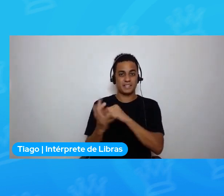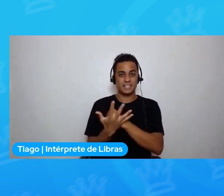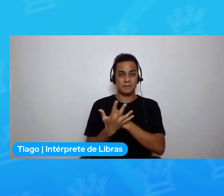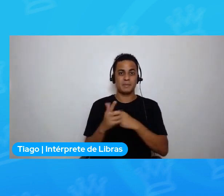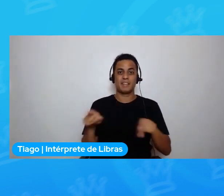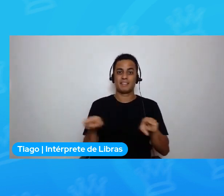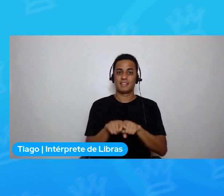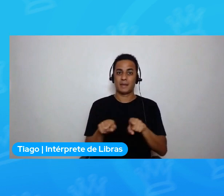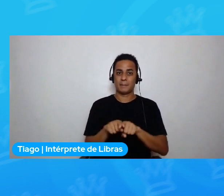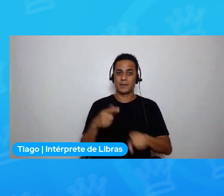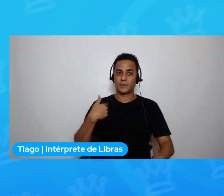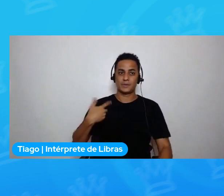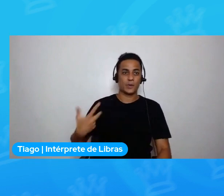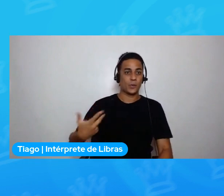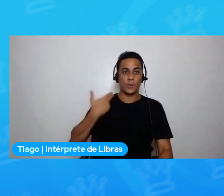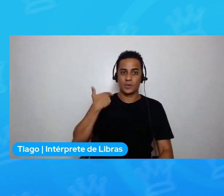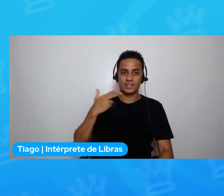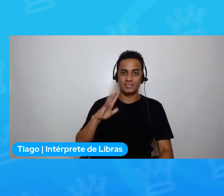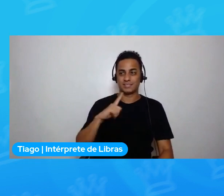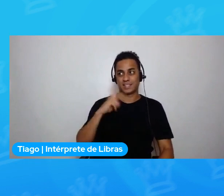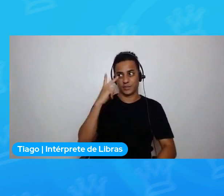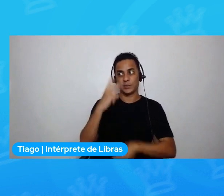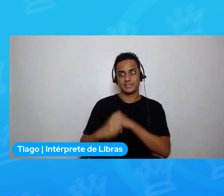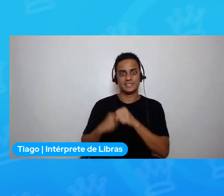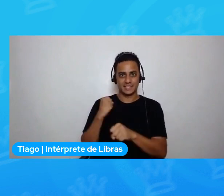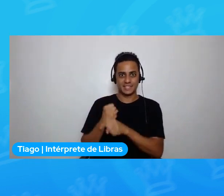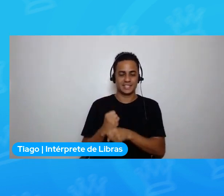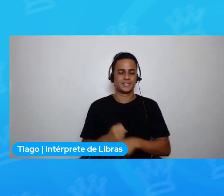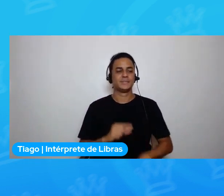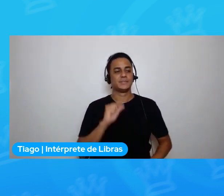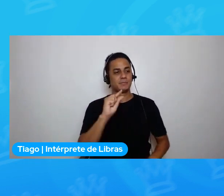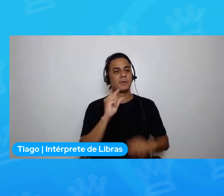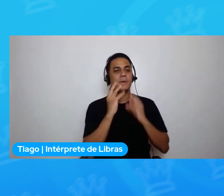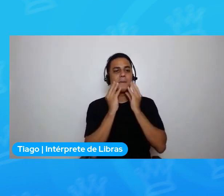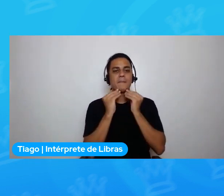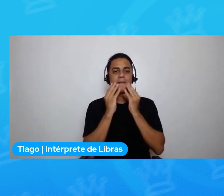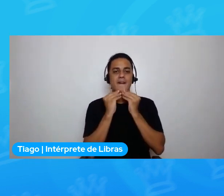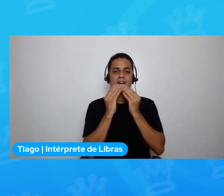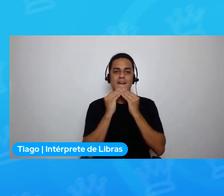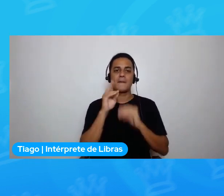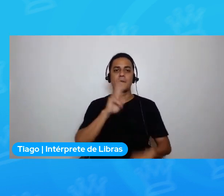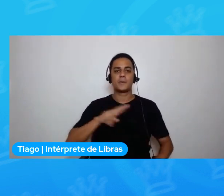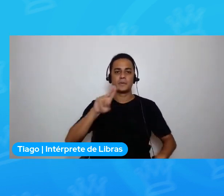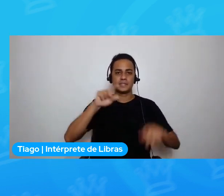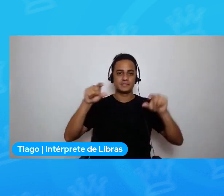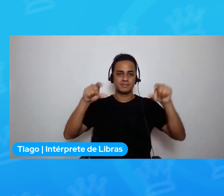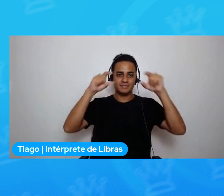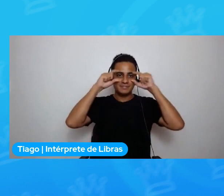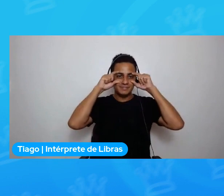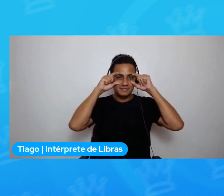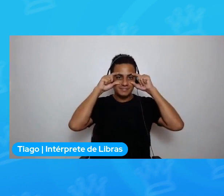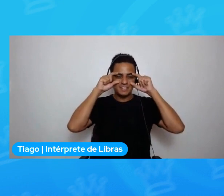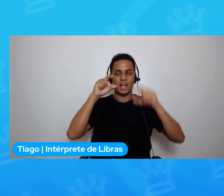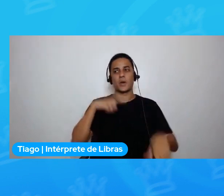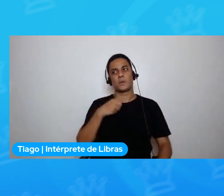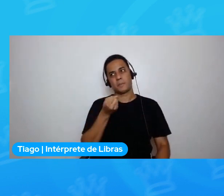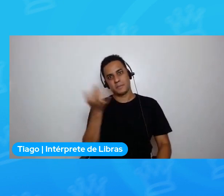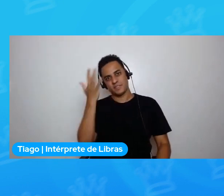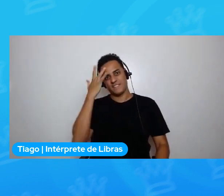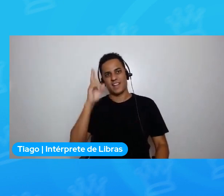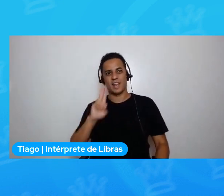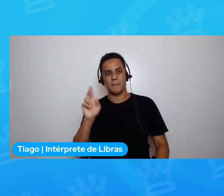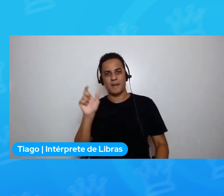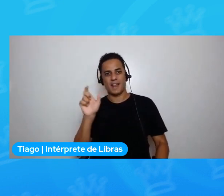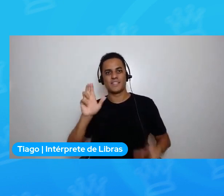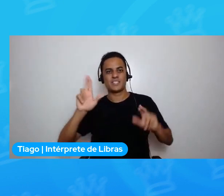no me cortó el pelo como en 2 años. Tengo también un poquito de barba, un poquito de bigote, uso lentes. He visto que a algunos expositores le dicen gafas. Aquí en